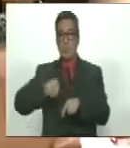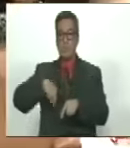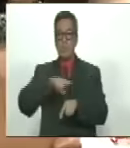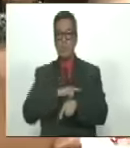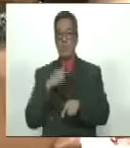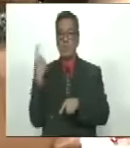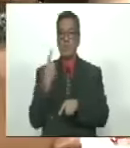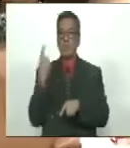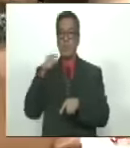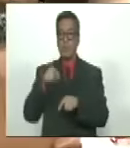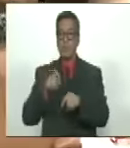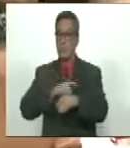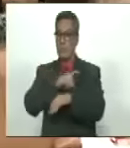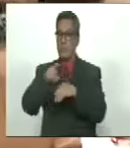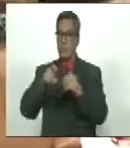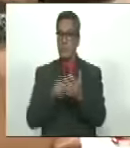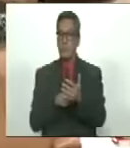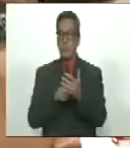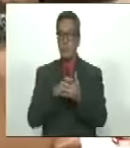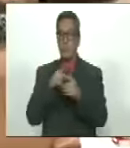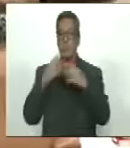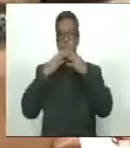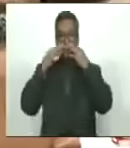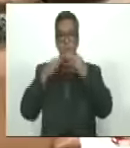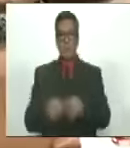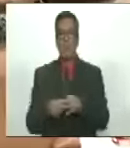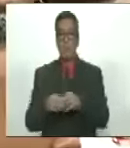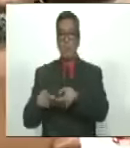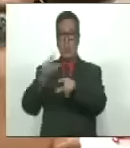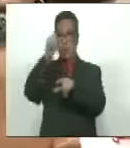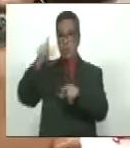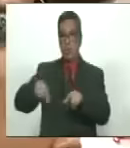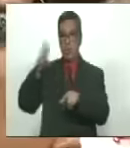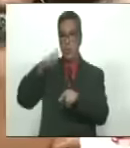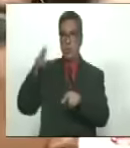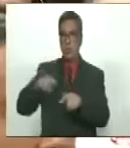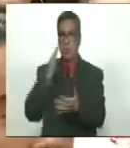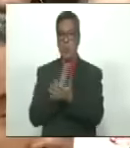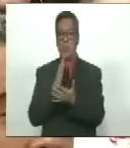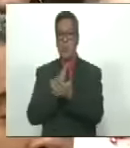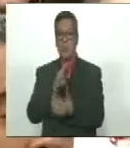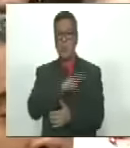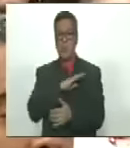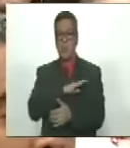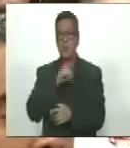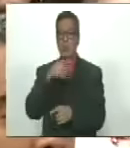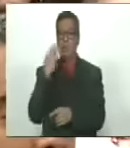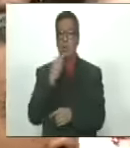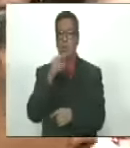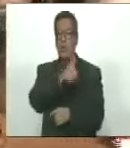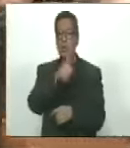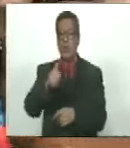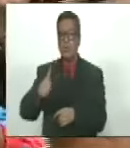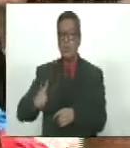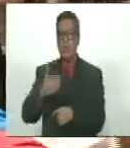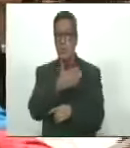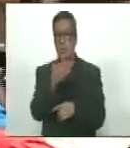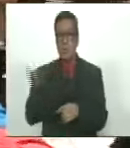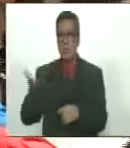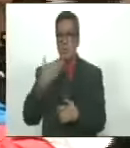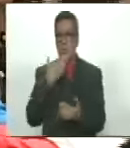patria sea una soberanía absoluta y que definitivamente el Esequibo será, por ahora y por siempre, nuestro, de los jóvenes y de cada uno de